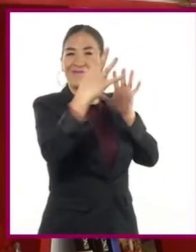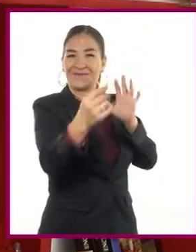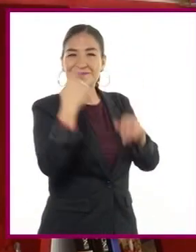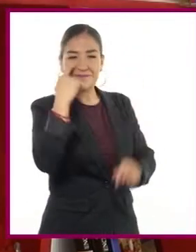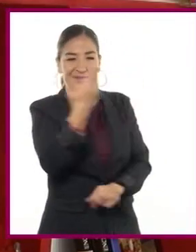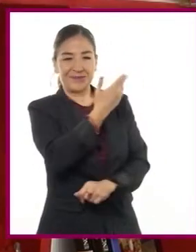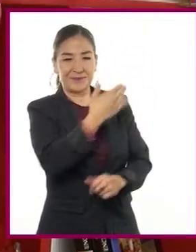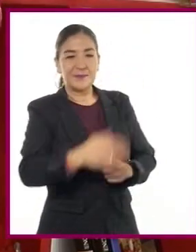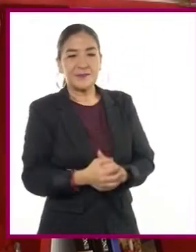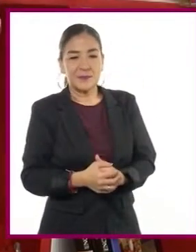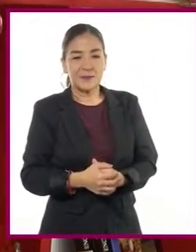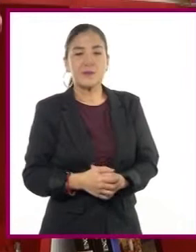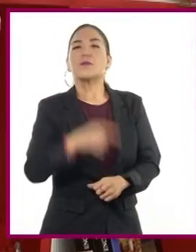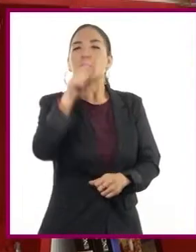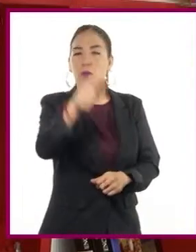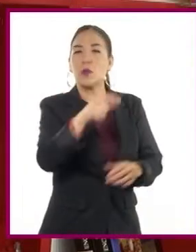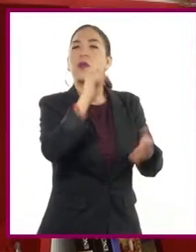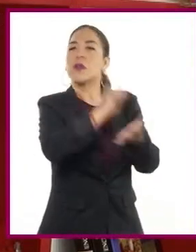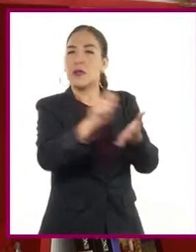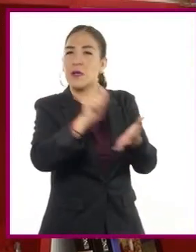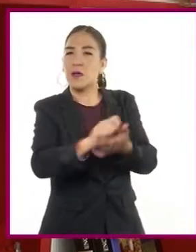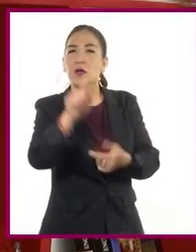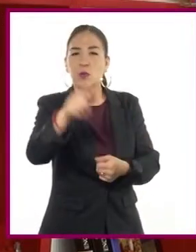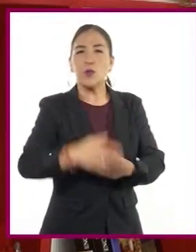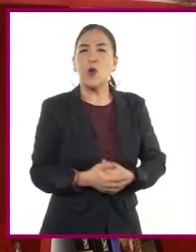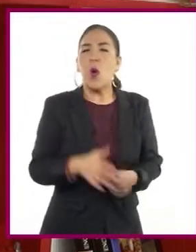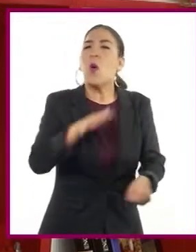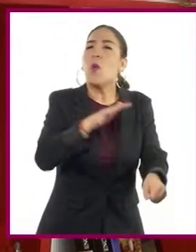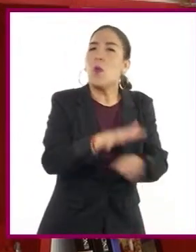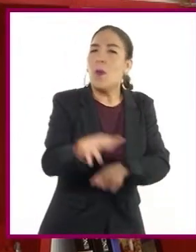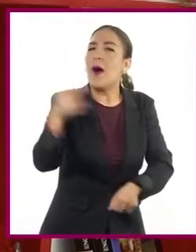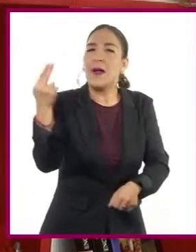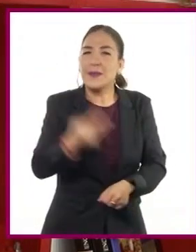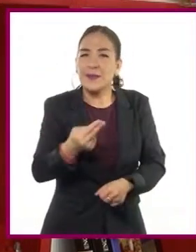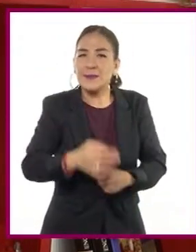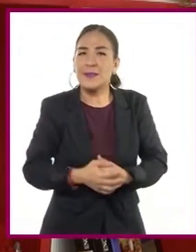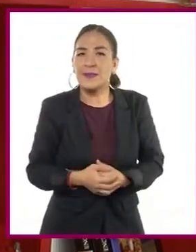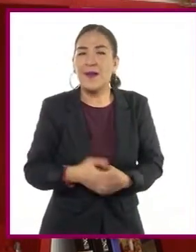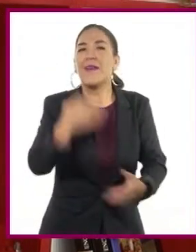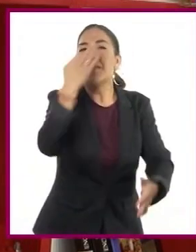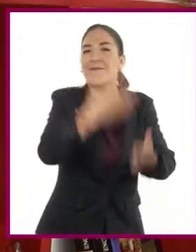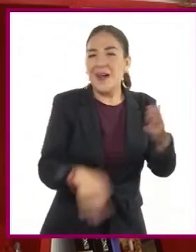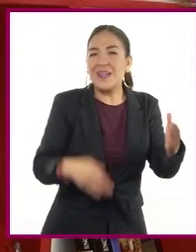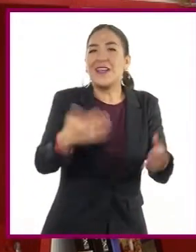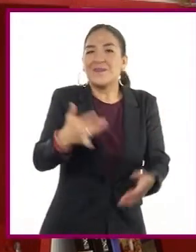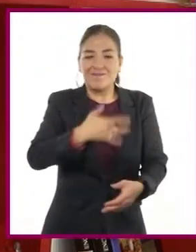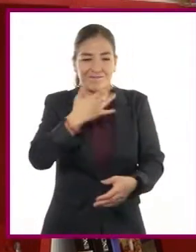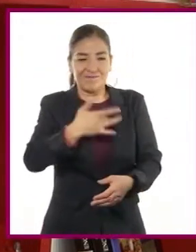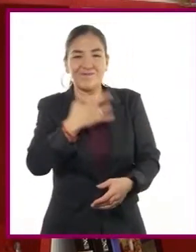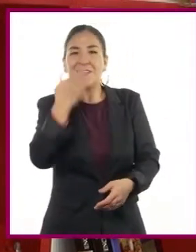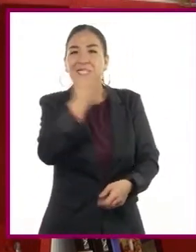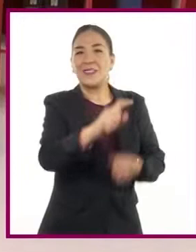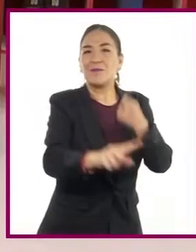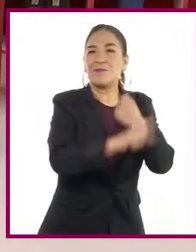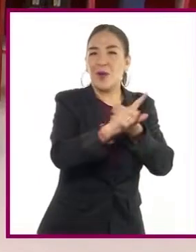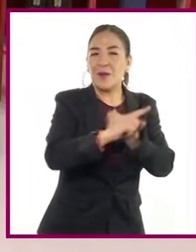pantalla, podemos preguntarnos, ¿cuál es la necesidad insatisfecha que se observa en la